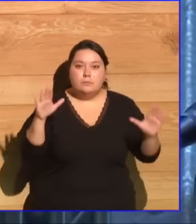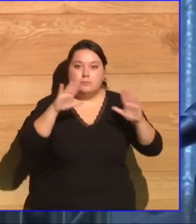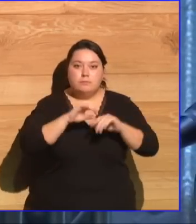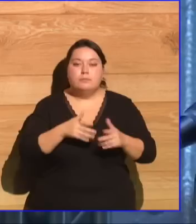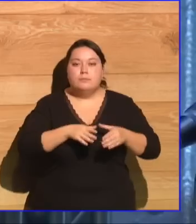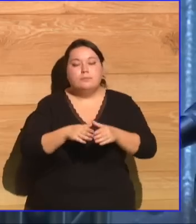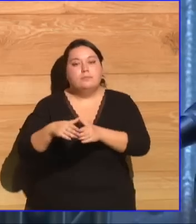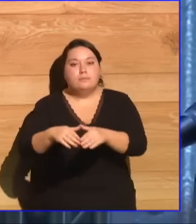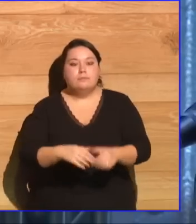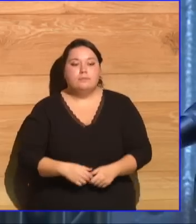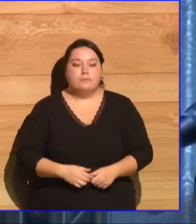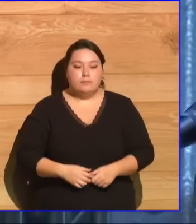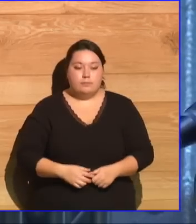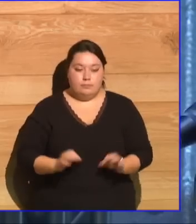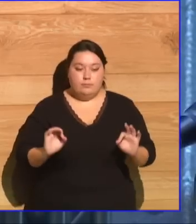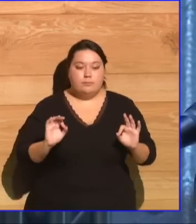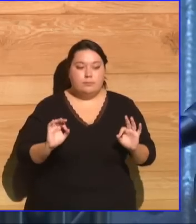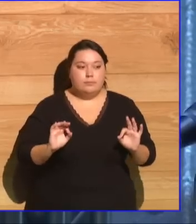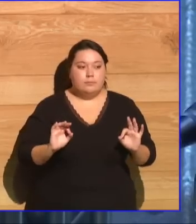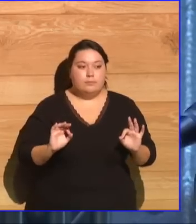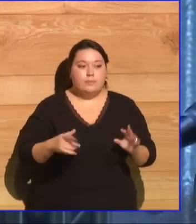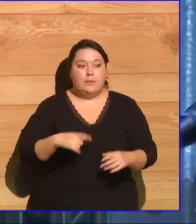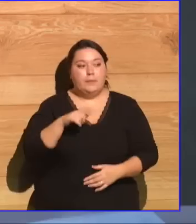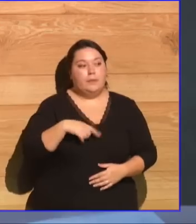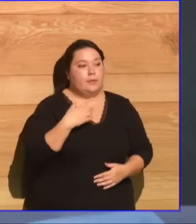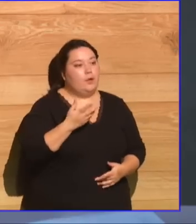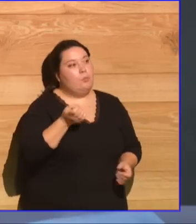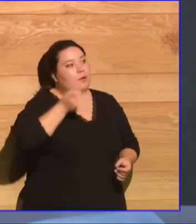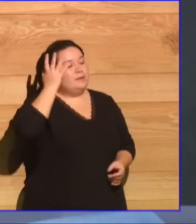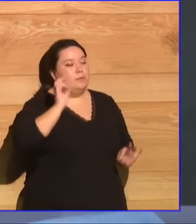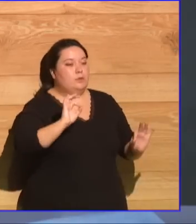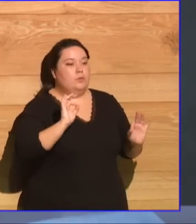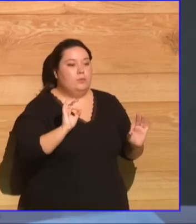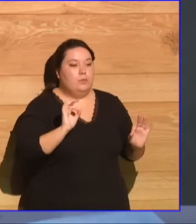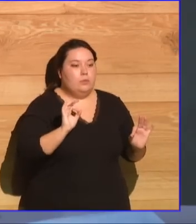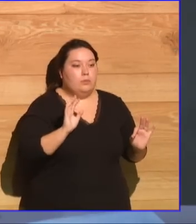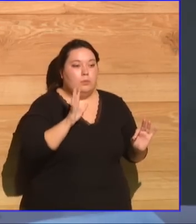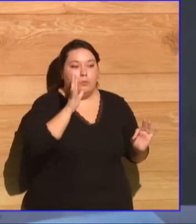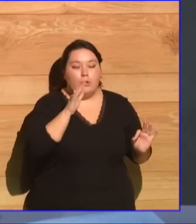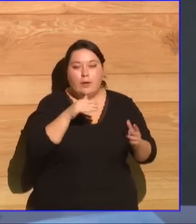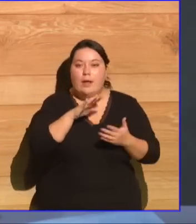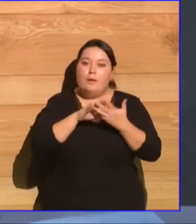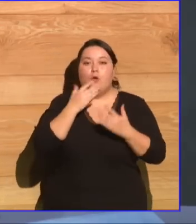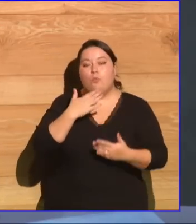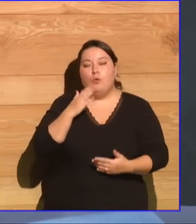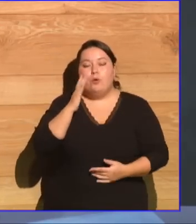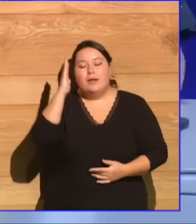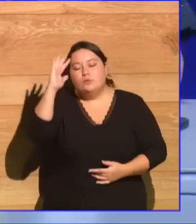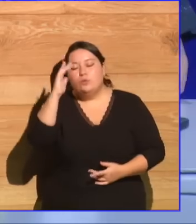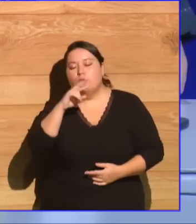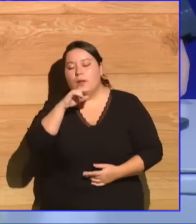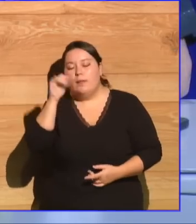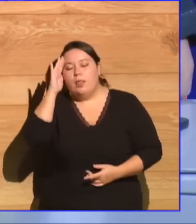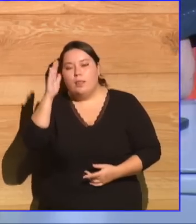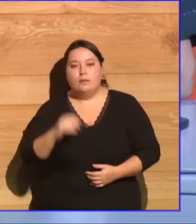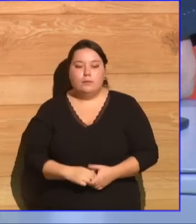así reflejado en el making of. También dicen que improvisó lo de cómo lo sabes, dice por qué habla en sueños. Habla en sueños, que es magistral. En